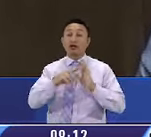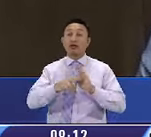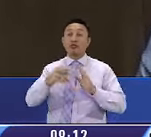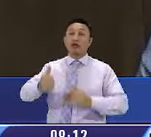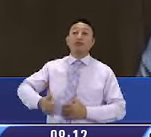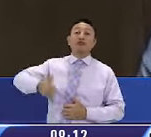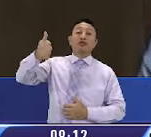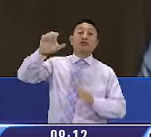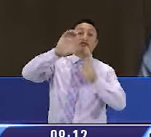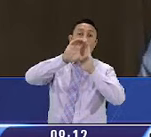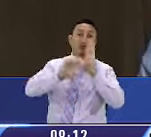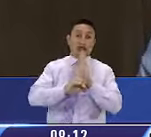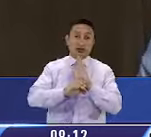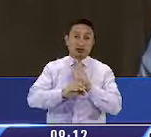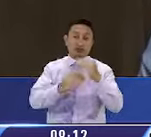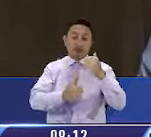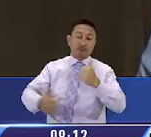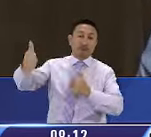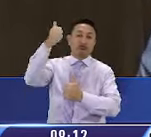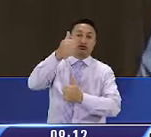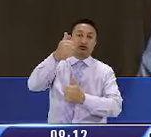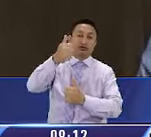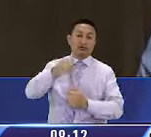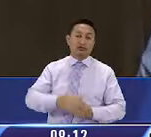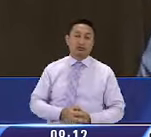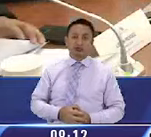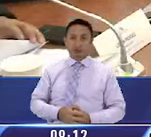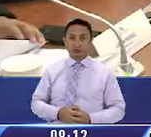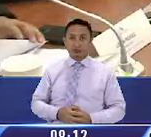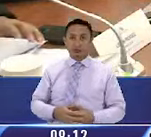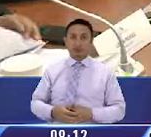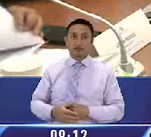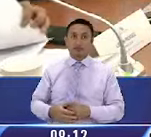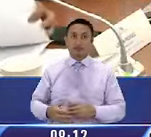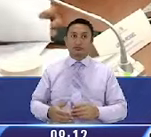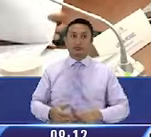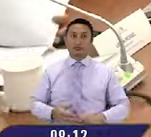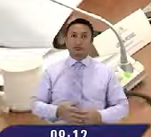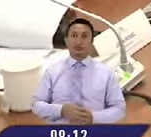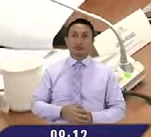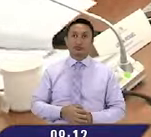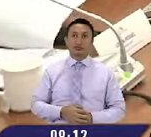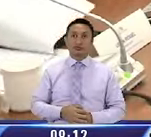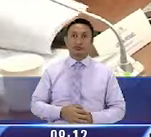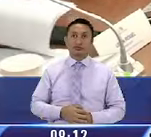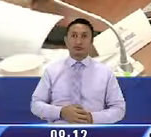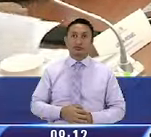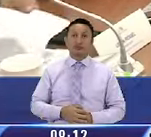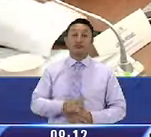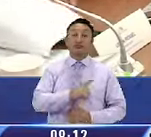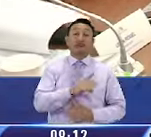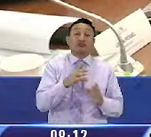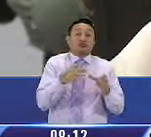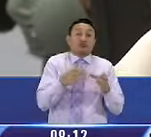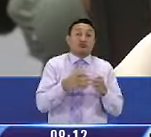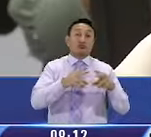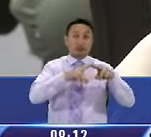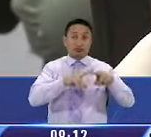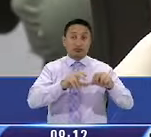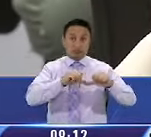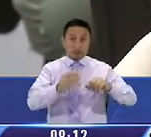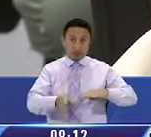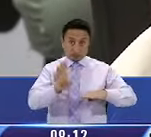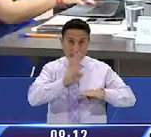decir, la Constitución, está por encima de toda otra ley. Por otro lado, se cuestiona la actuación de la Comisión de Fiscalización de la